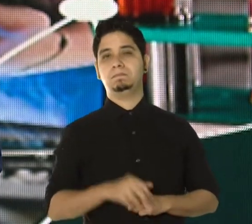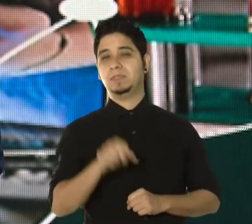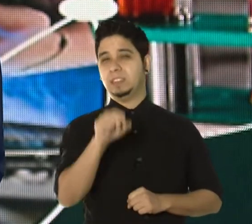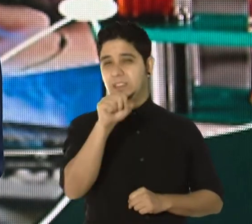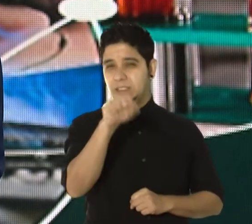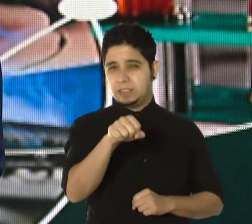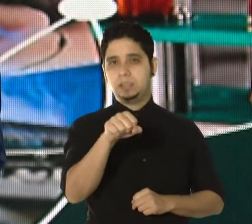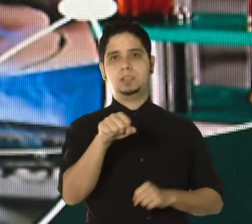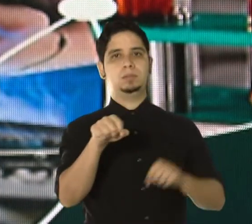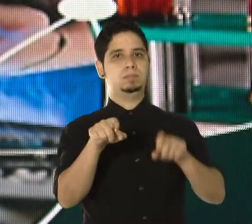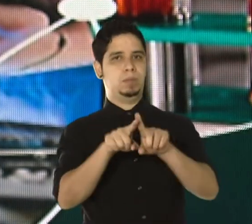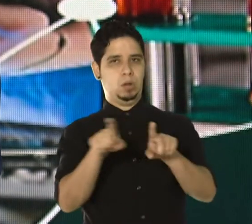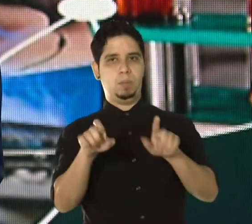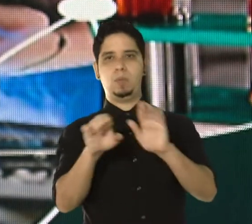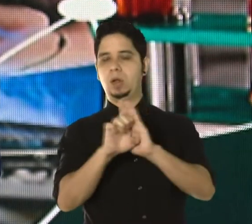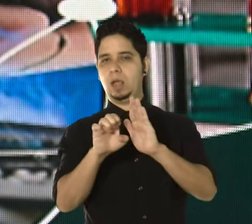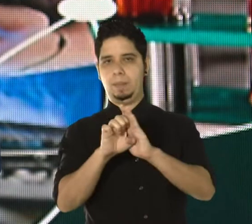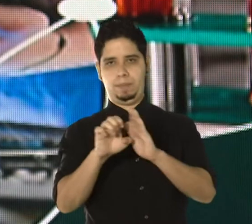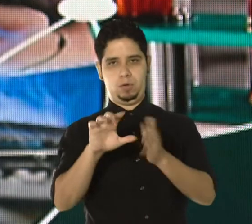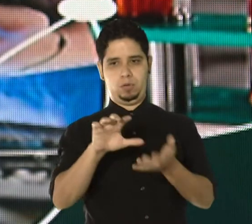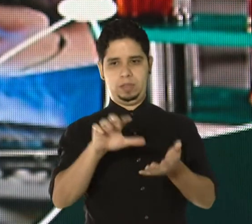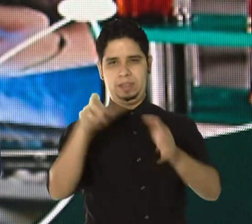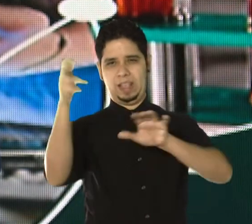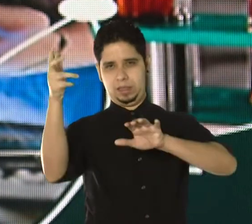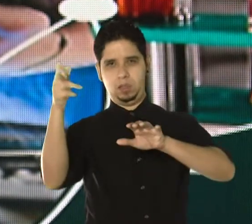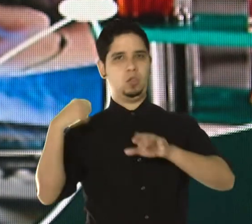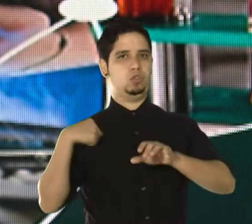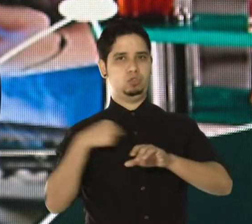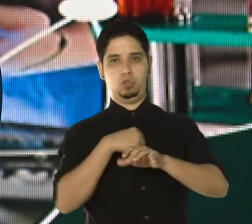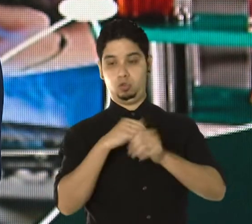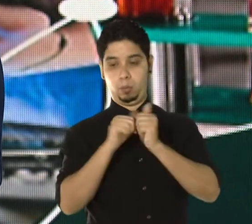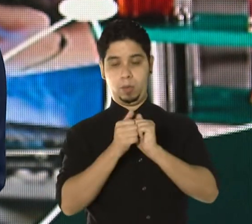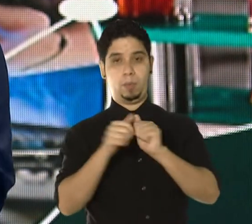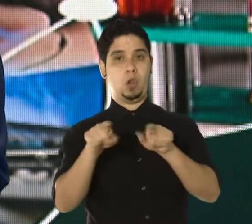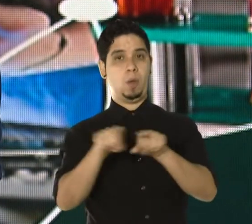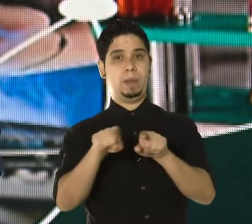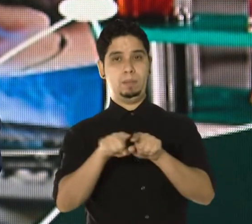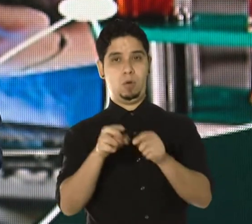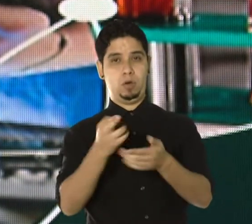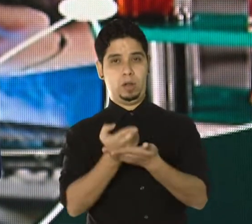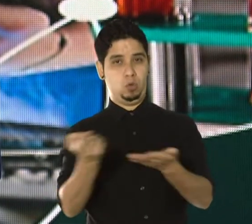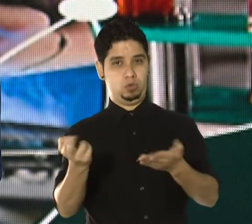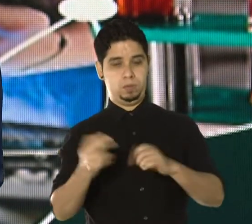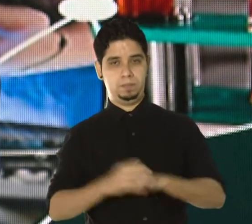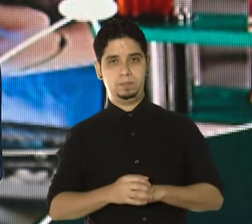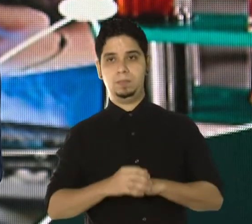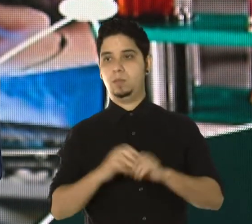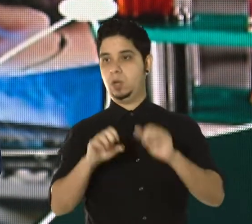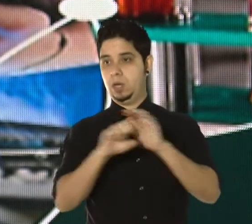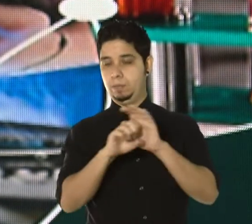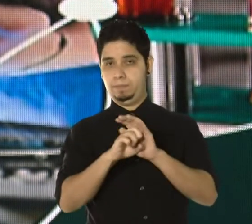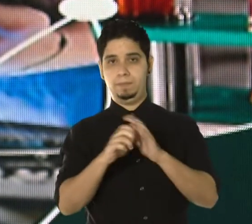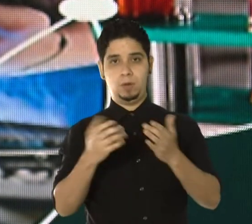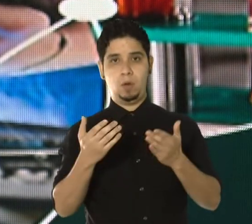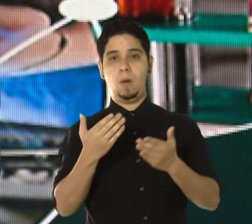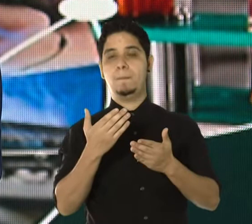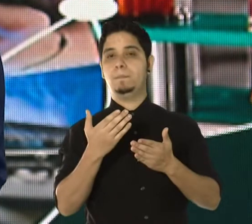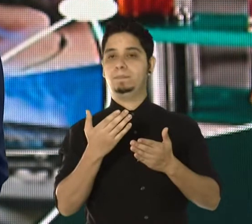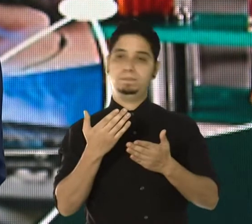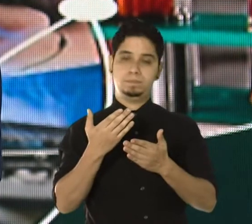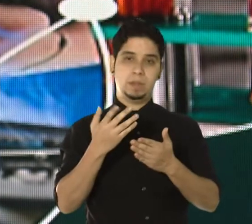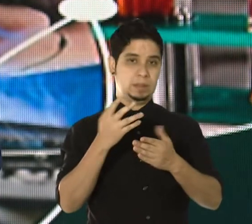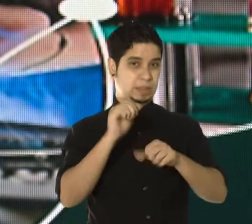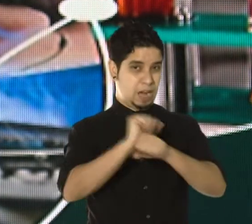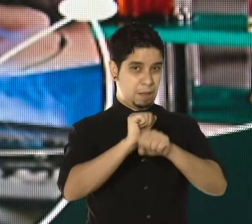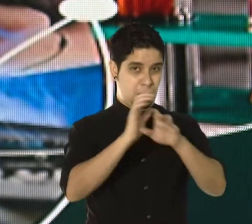desastres competimos por los mismos recursos, ¿verdad? Nosotros hablamos de mano de obra y sí, aquí hay problema de mano de obra, en